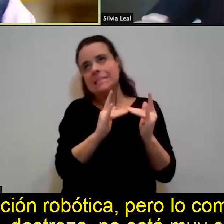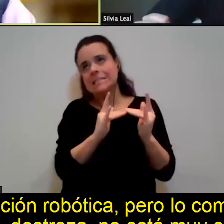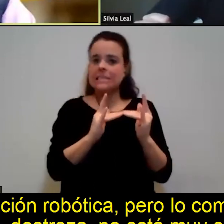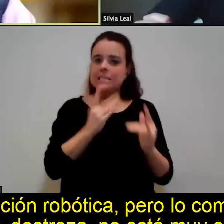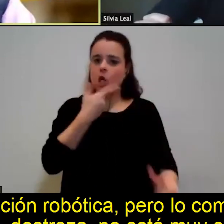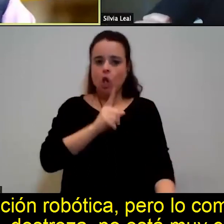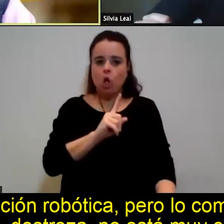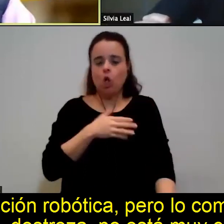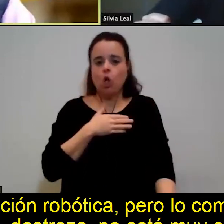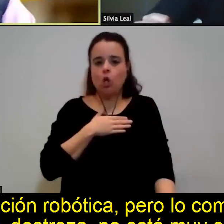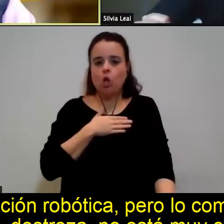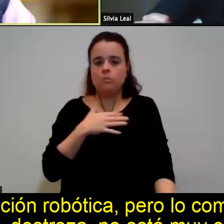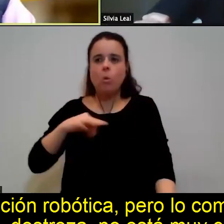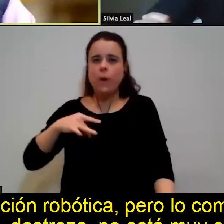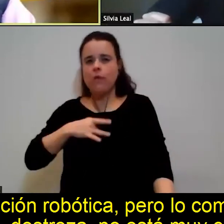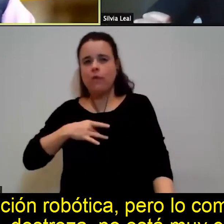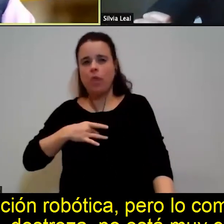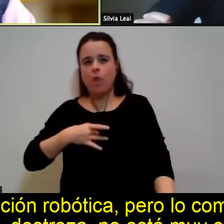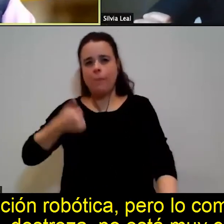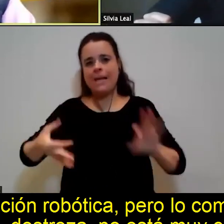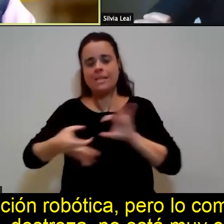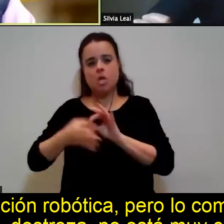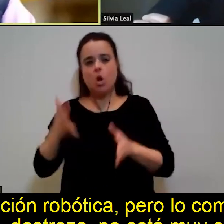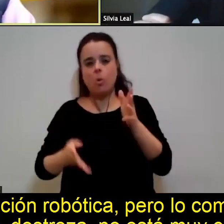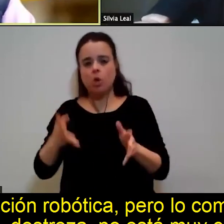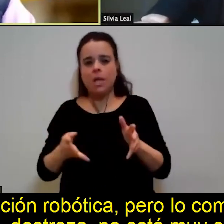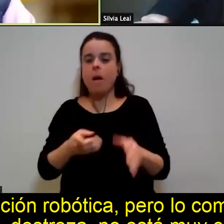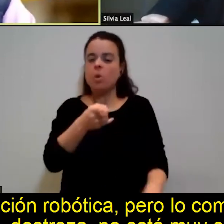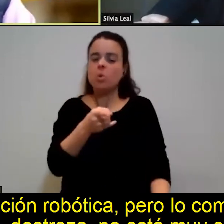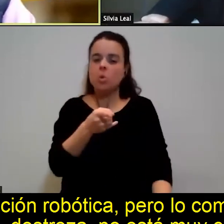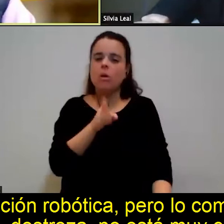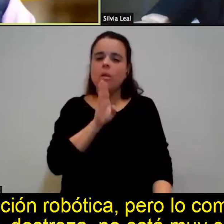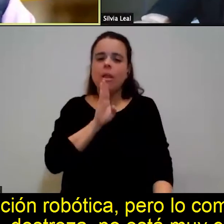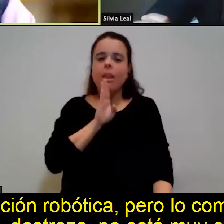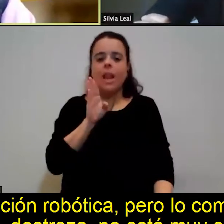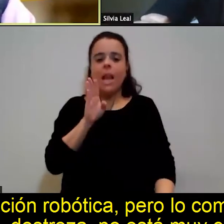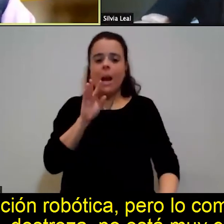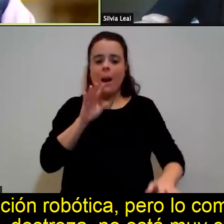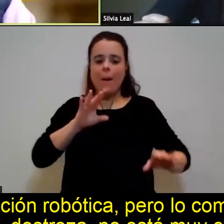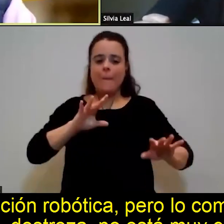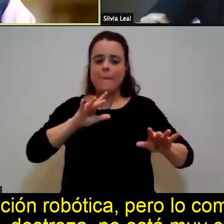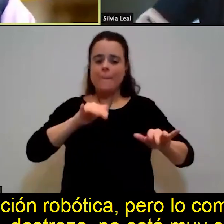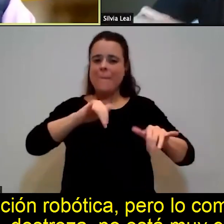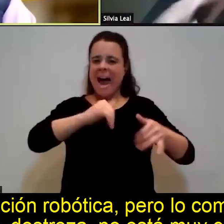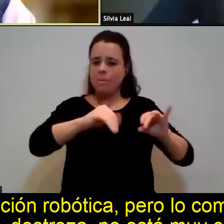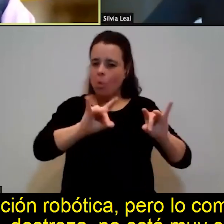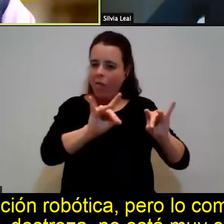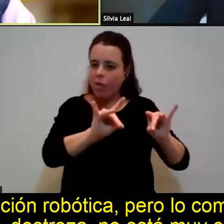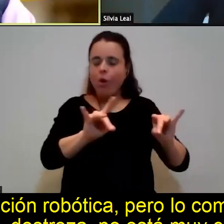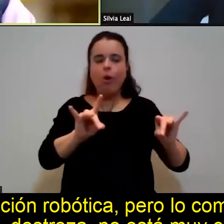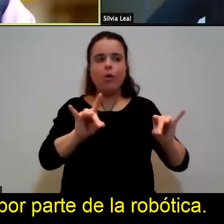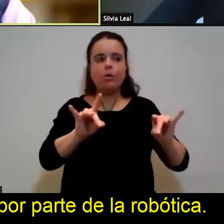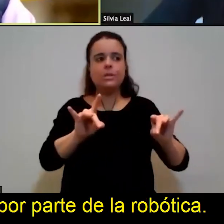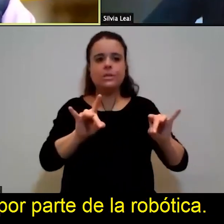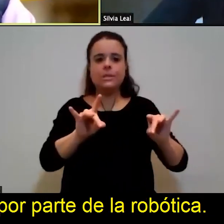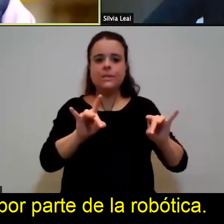función de tipo robótica, pero ya lo comentabas tú, la manipulación, destreza, eh, no